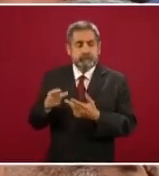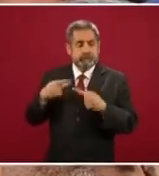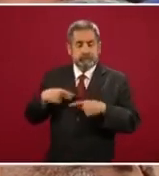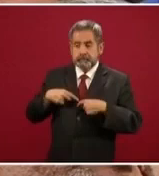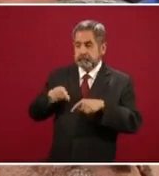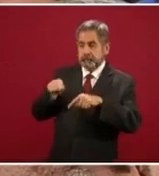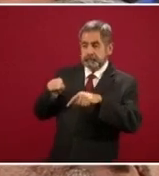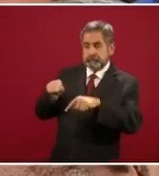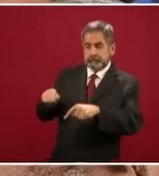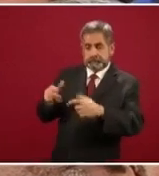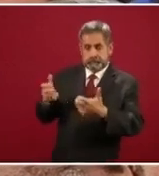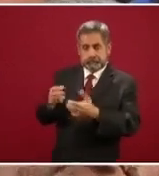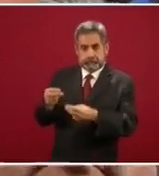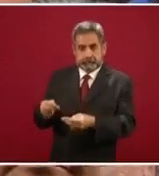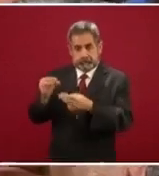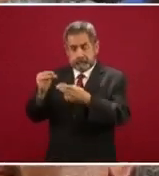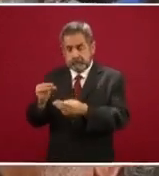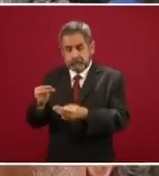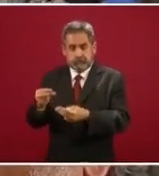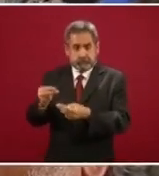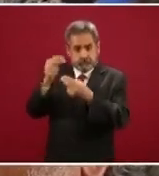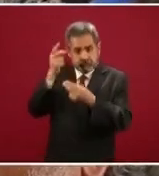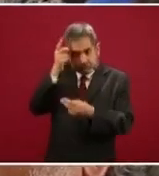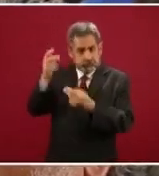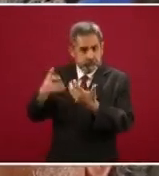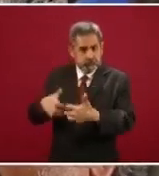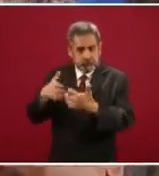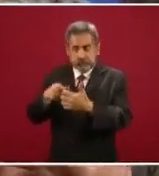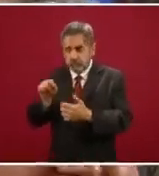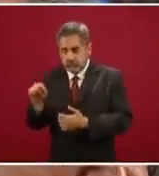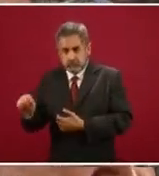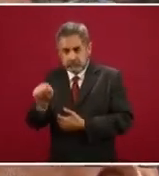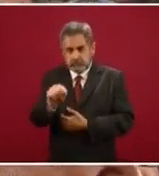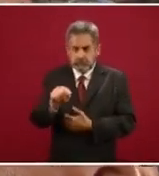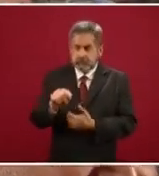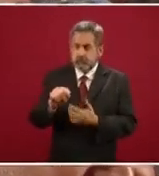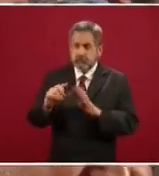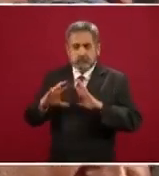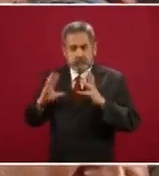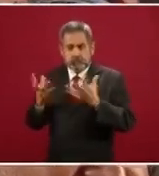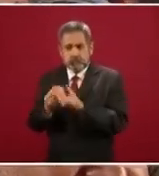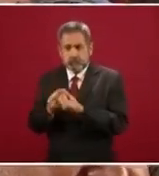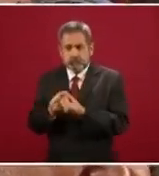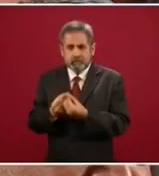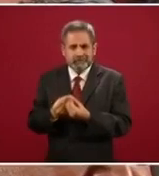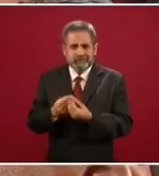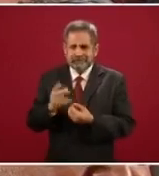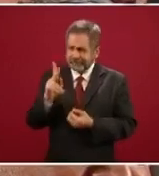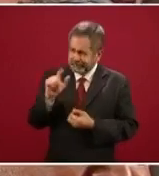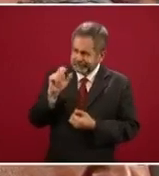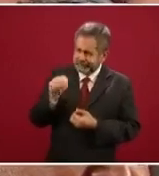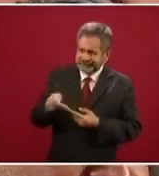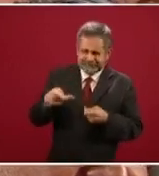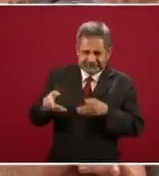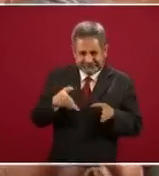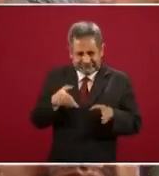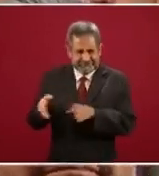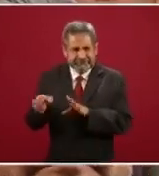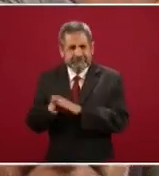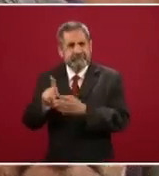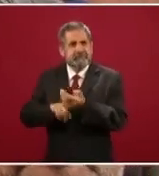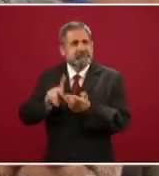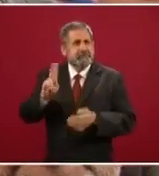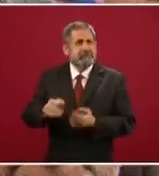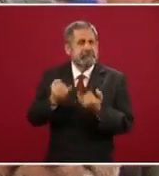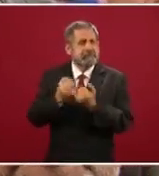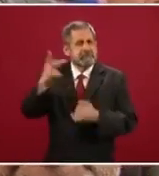actores económicos y sociales intervengan y se haga un plan como se hizo en